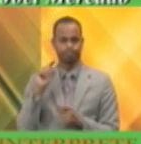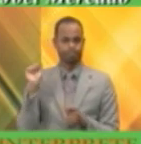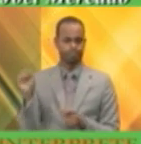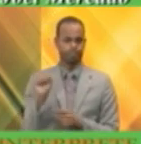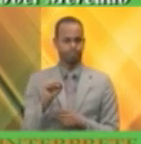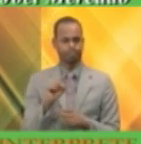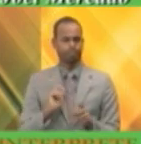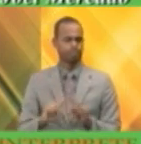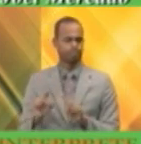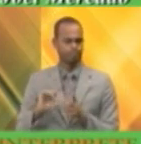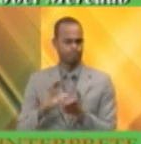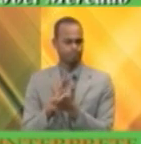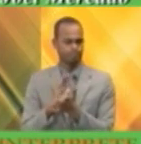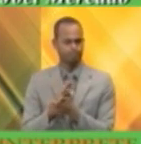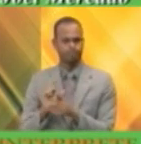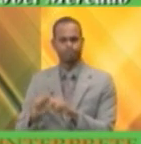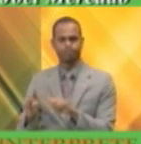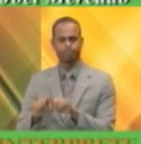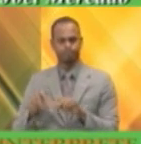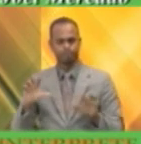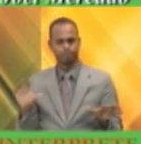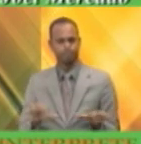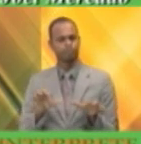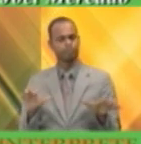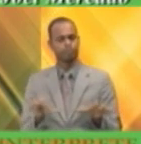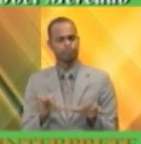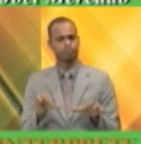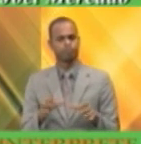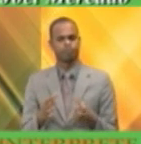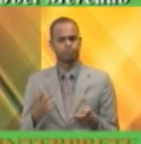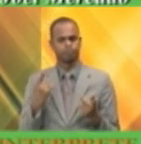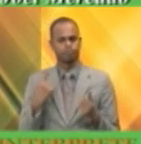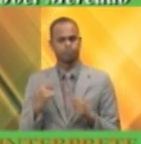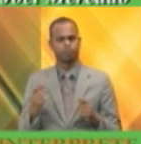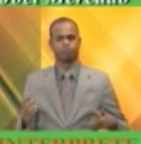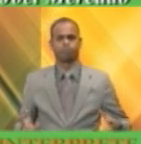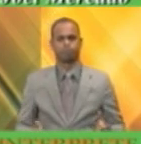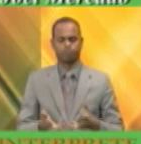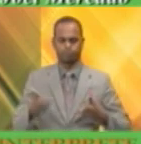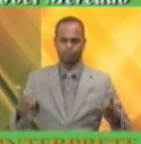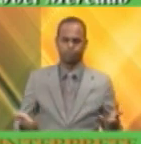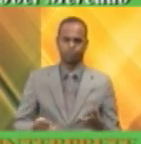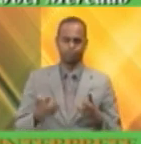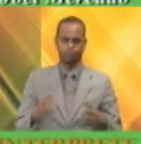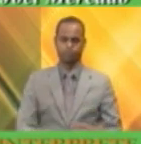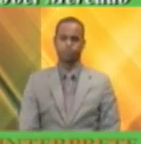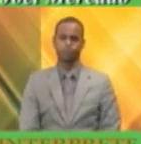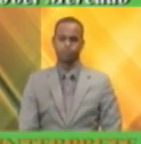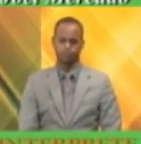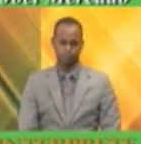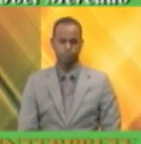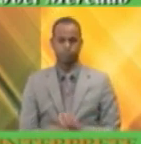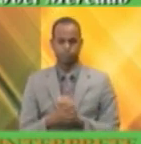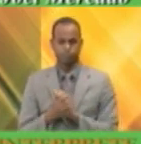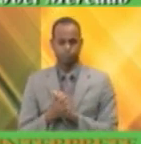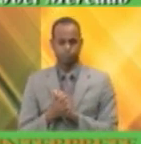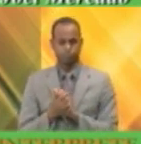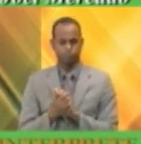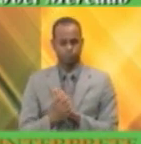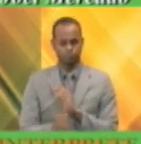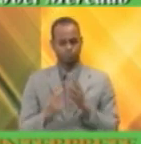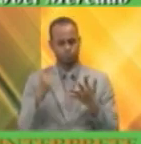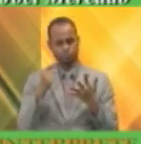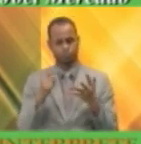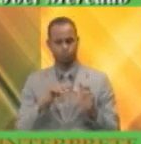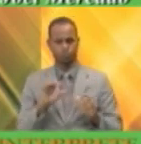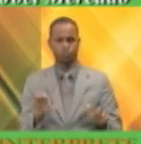diferentes escuelas y eso, tratando de llevar a cabo aquí la labor que hay que llevar a cabo. Exacto. En esta área que